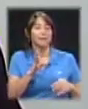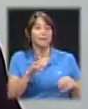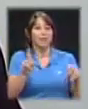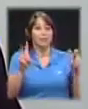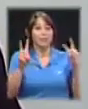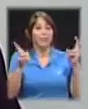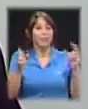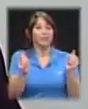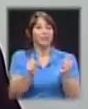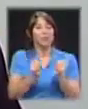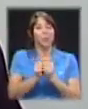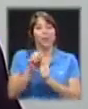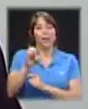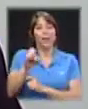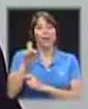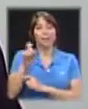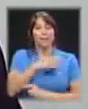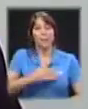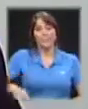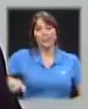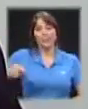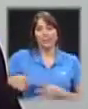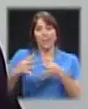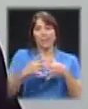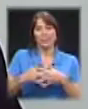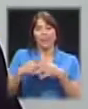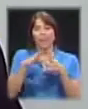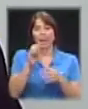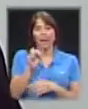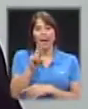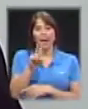con el expresidente Carter, pero